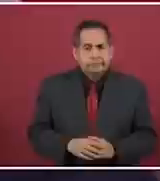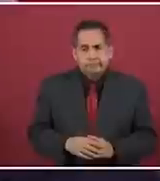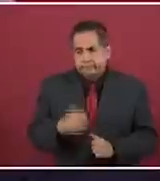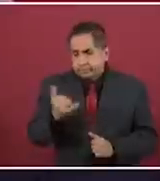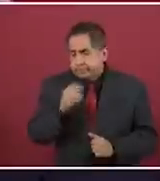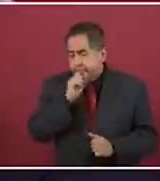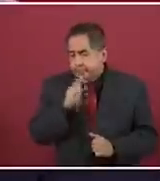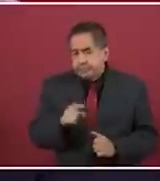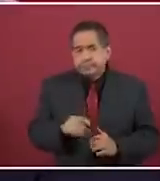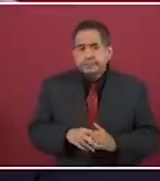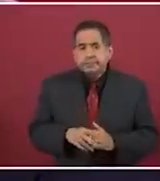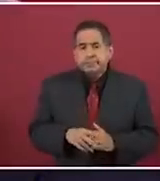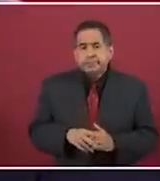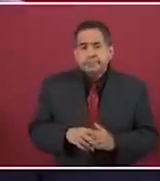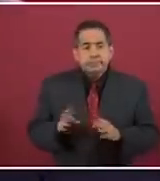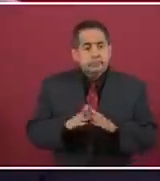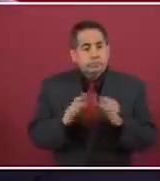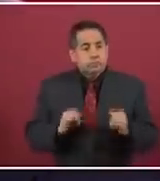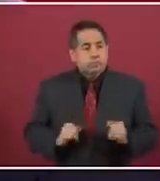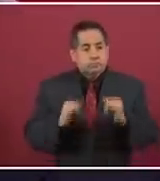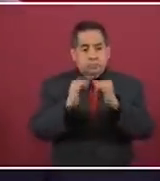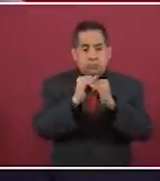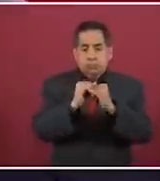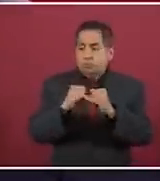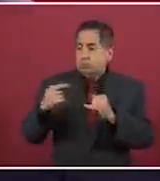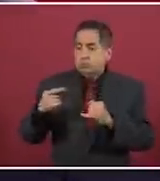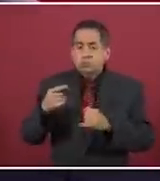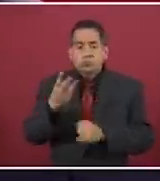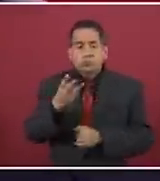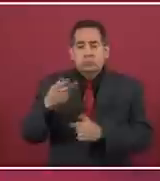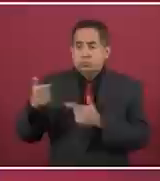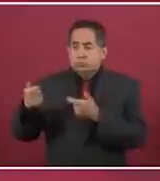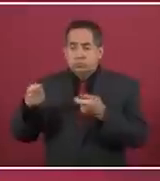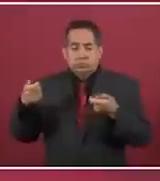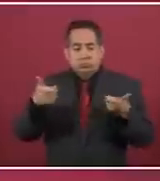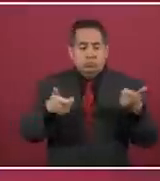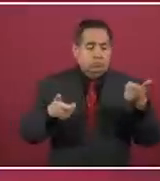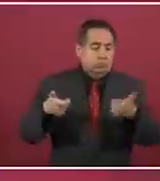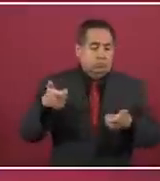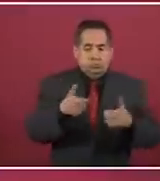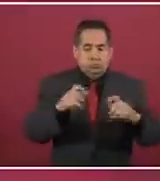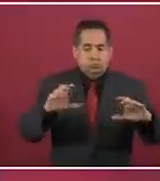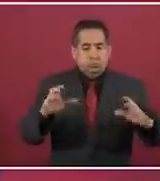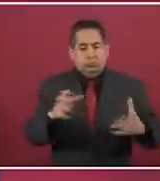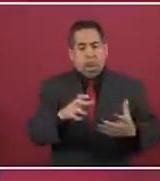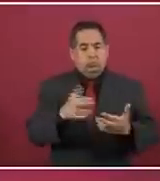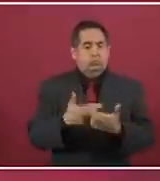Y es una institución tripartita que podría alegarse